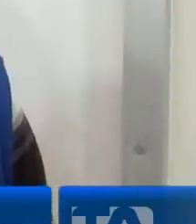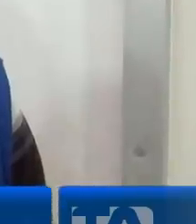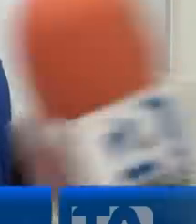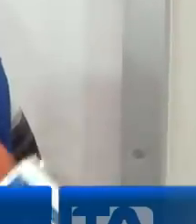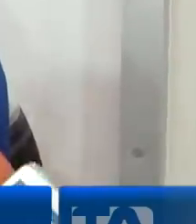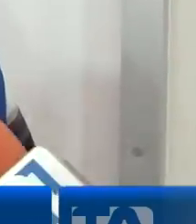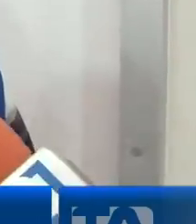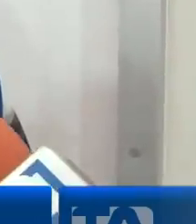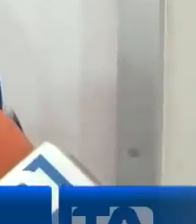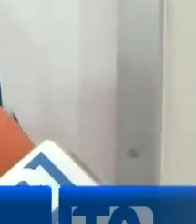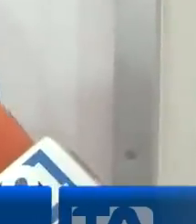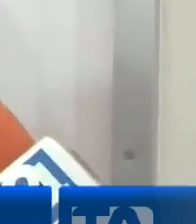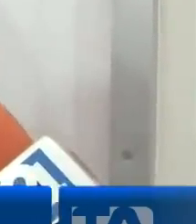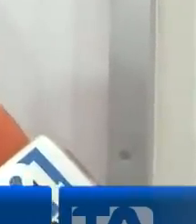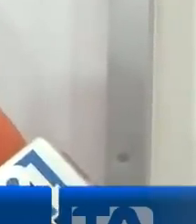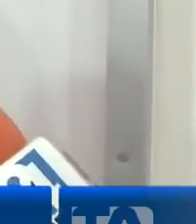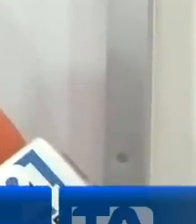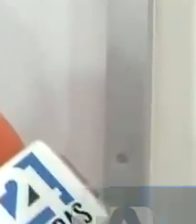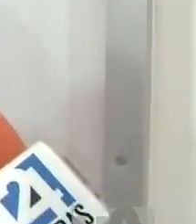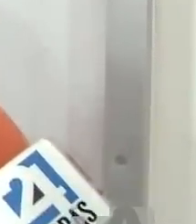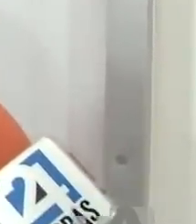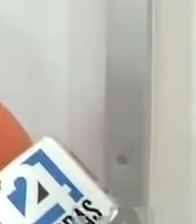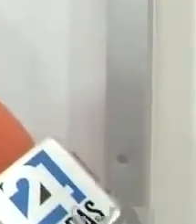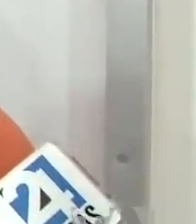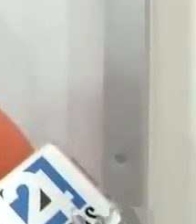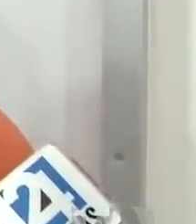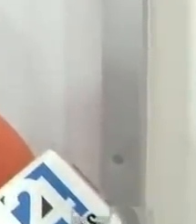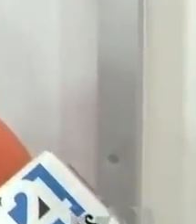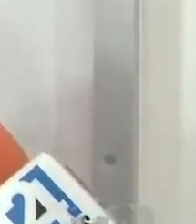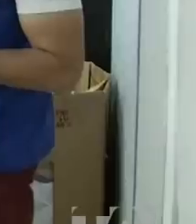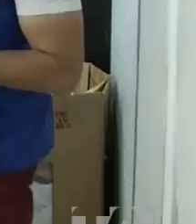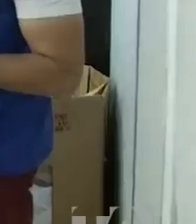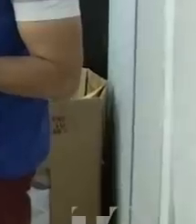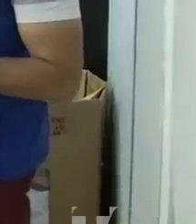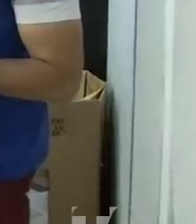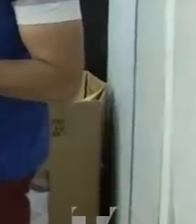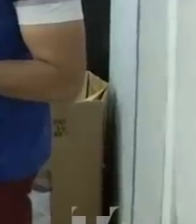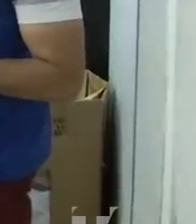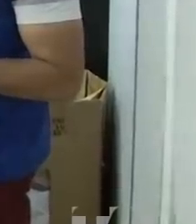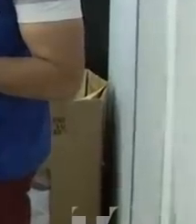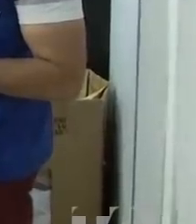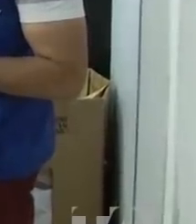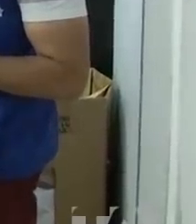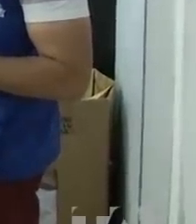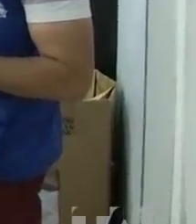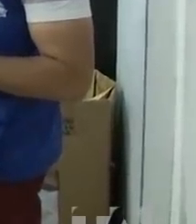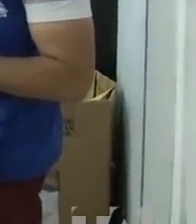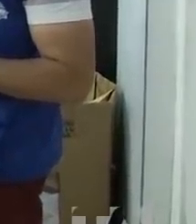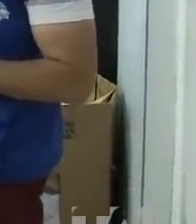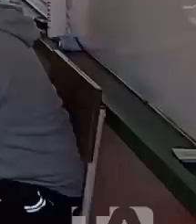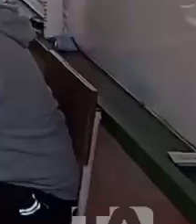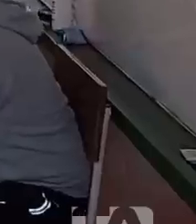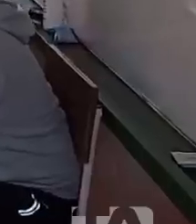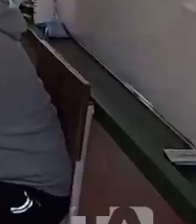estuve fuera del país? El pasaporte, copias de los sellos de salida, entrada del Ecuador. Algunas personas que no pudieron ir hasta el lugar